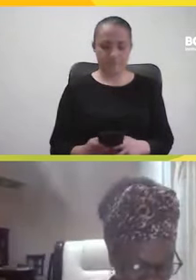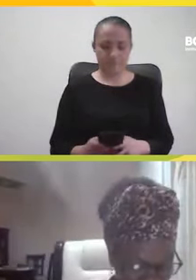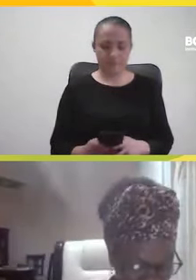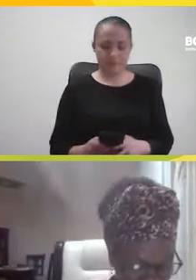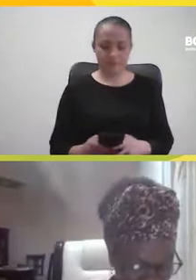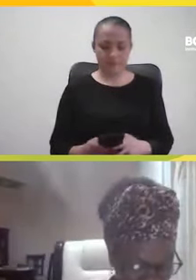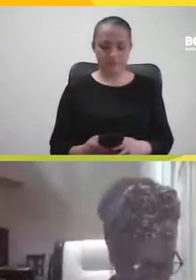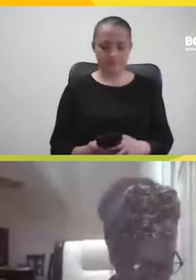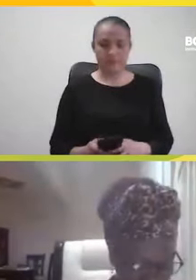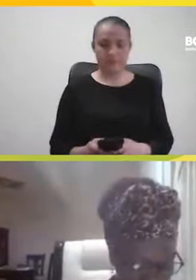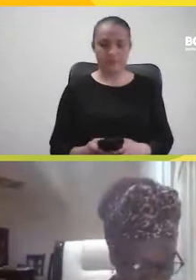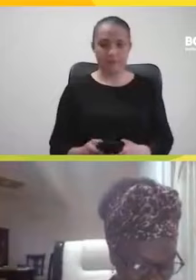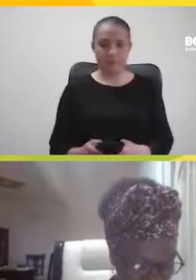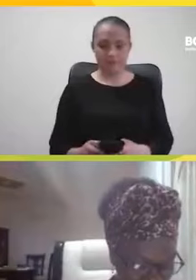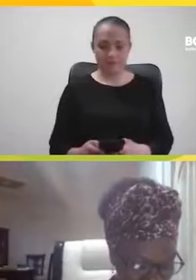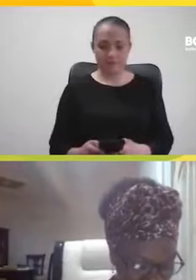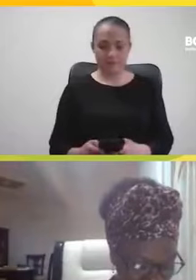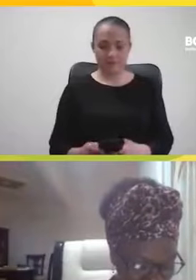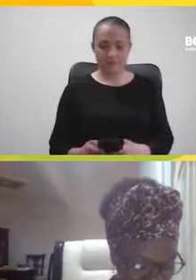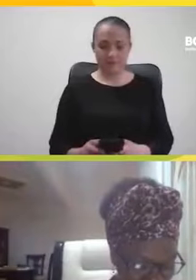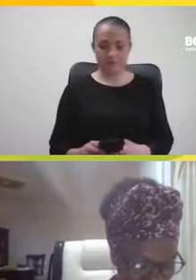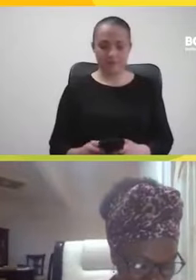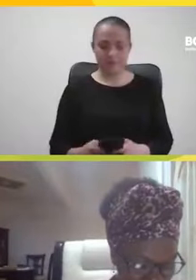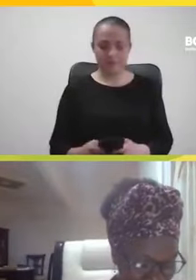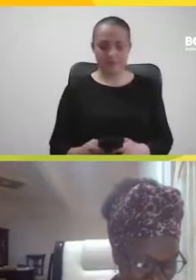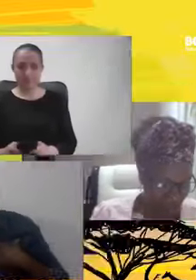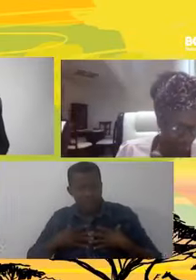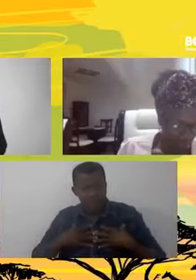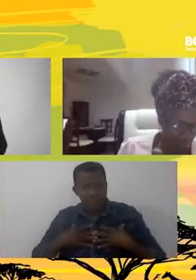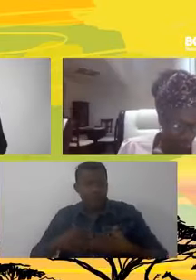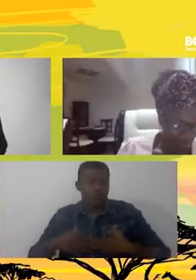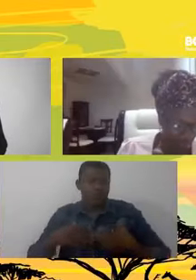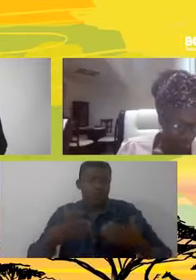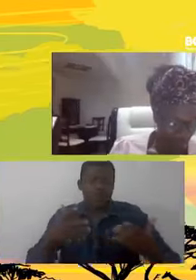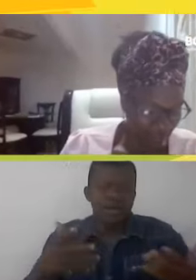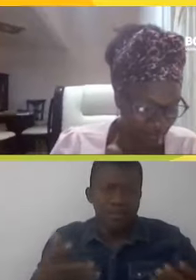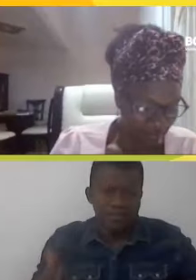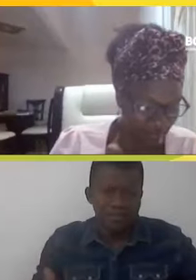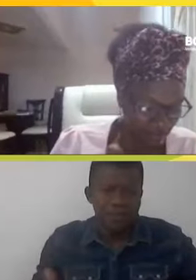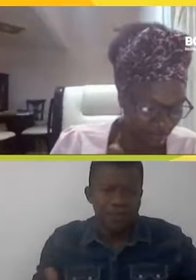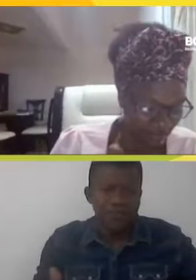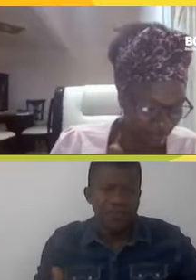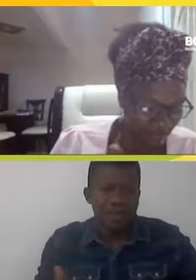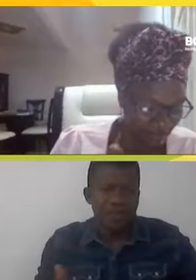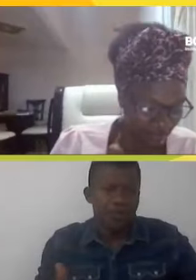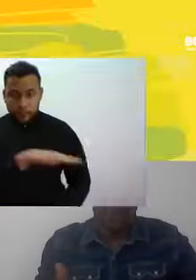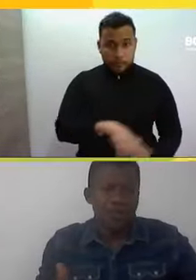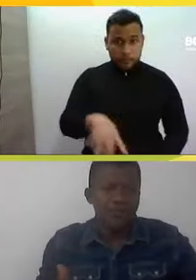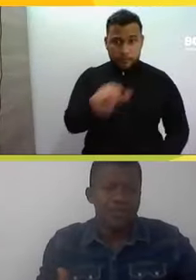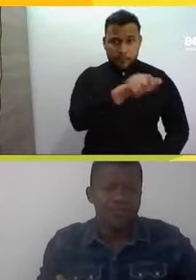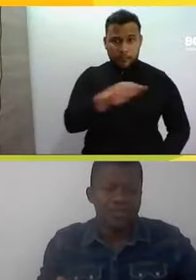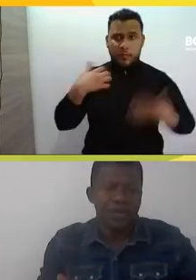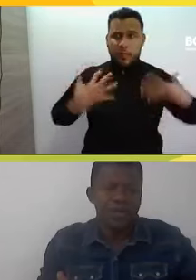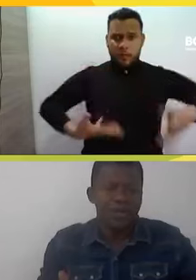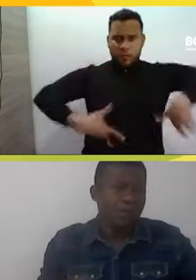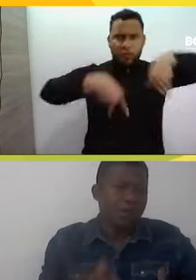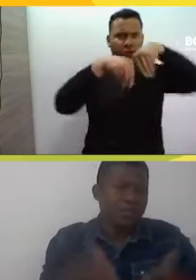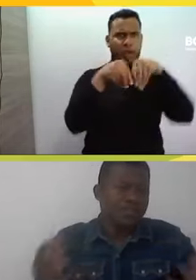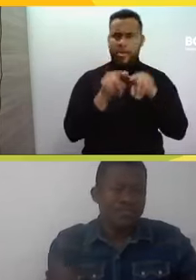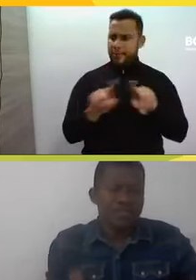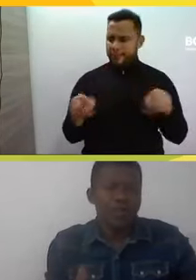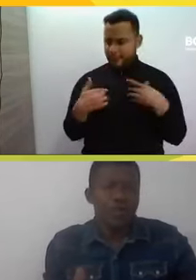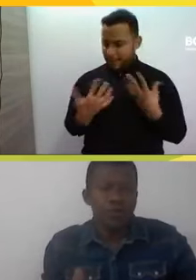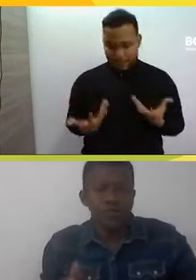globalizada amenaza a sociedades como la nuestra, a sociedades diferenciadas como la nuestra,